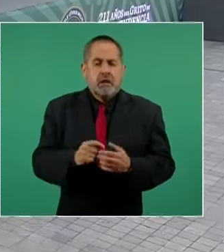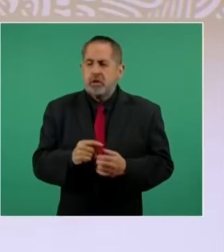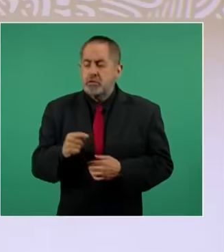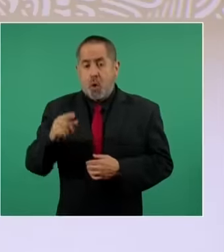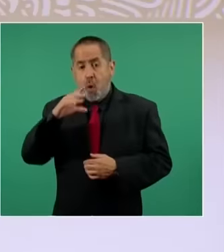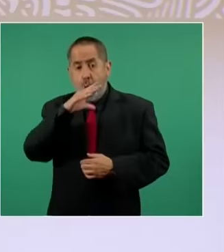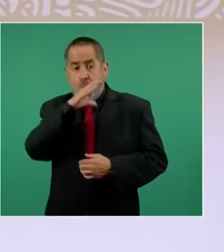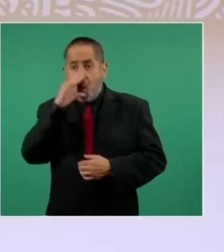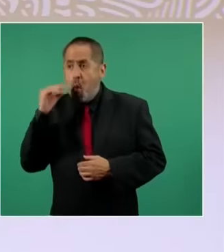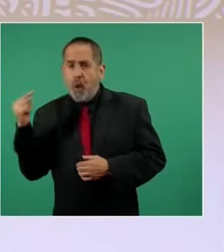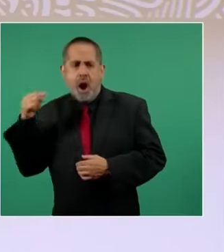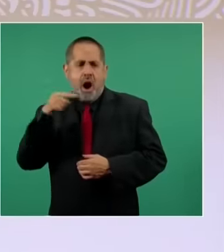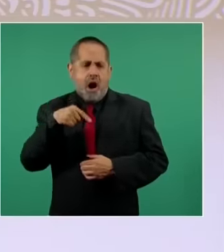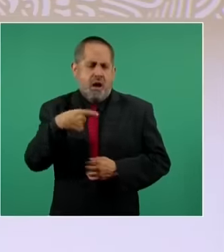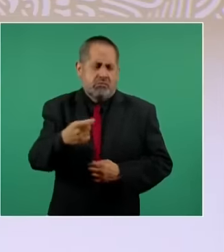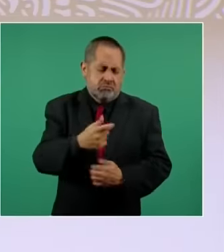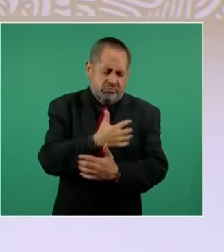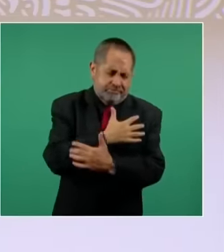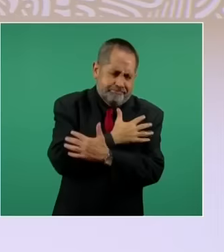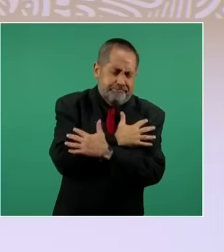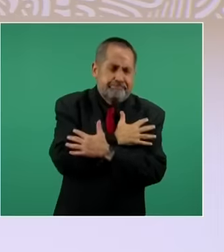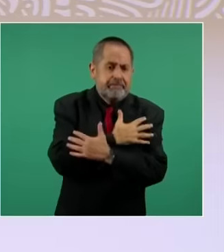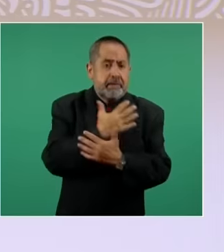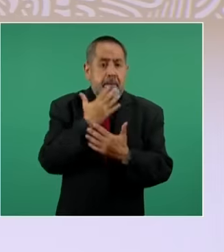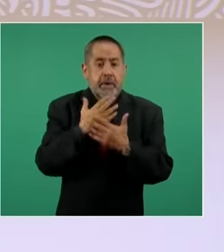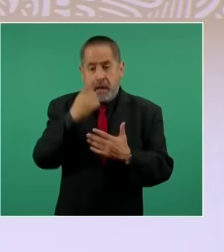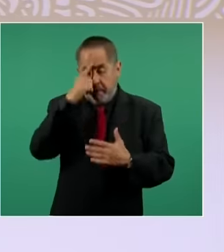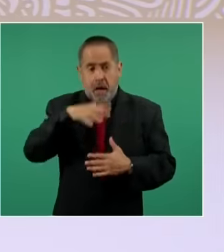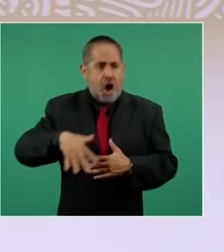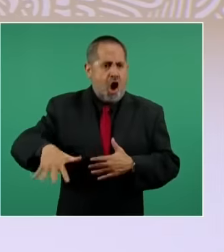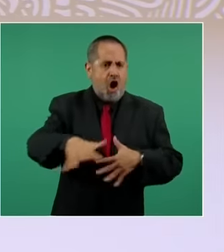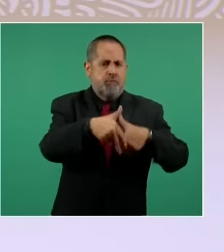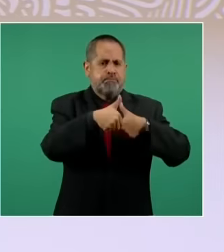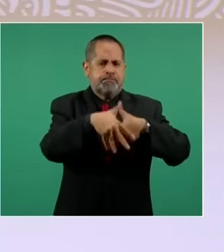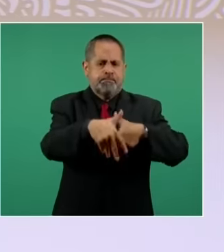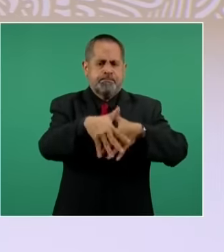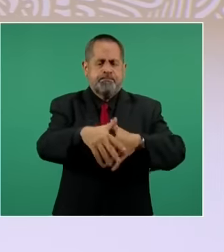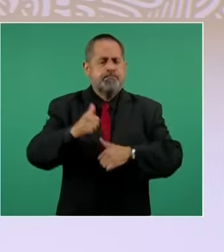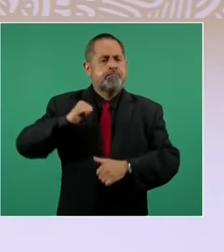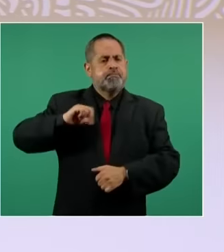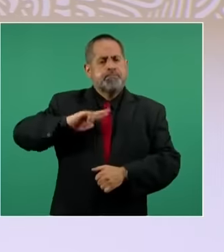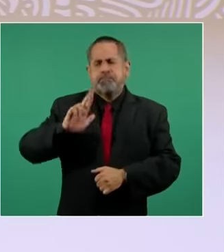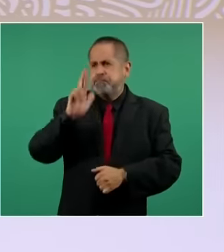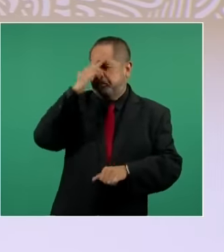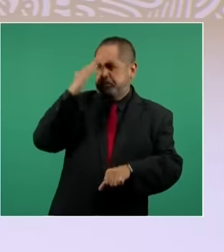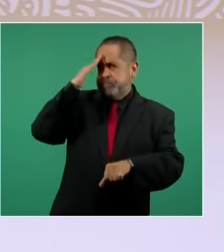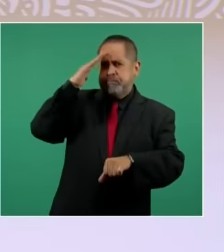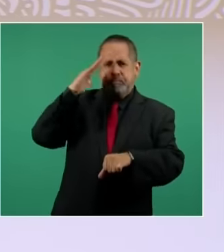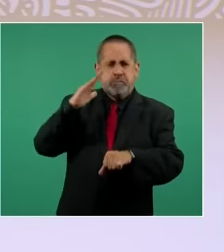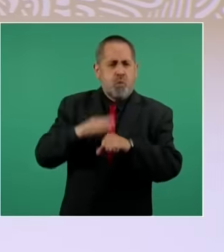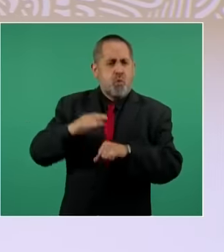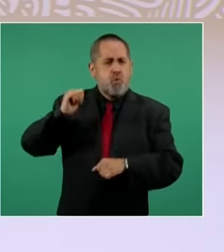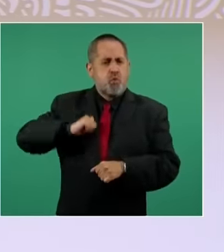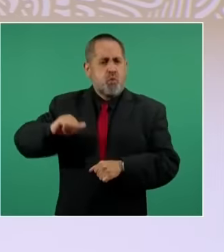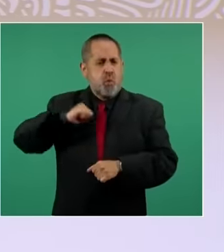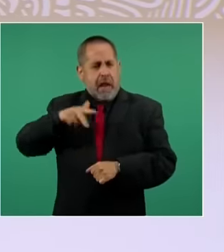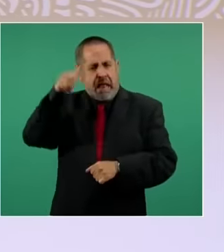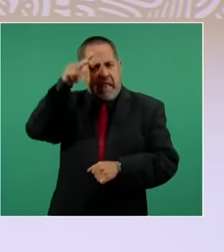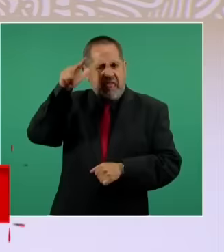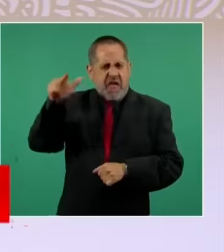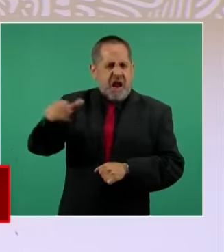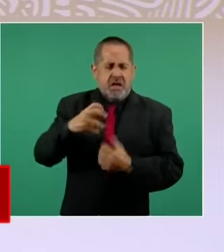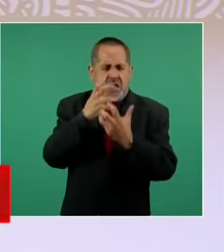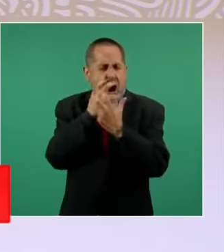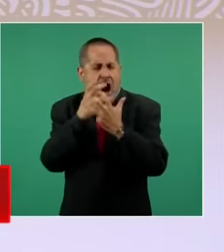Cuba a tus hermosas celebraciones patrias por aquel grito de Dolores que tanto afán libertario despertó en